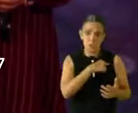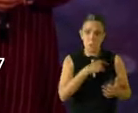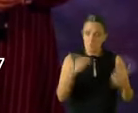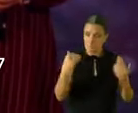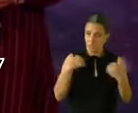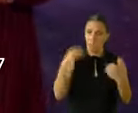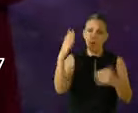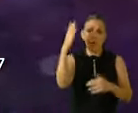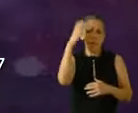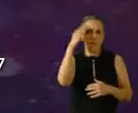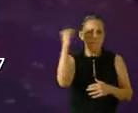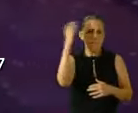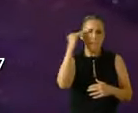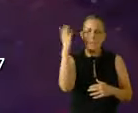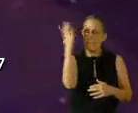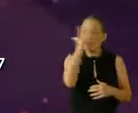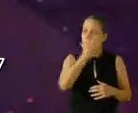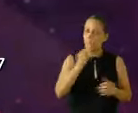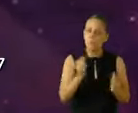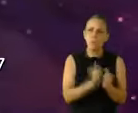Una vez más.